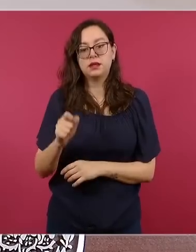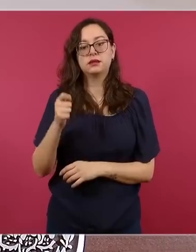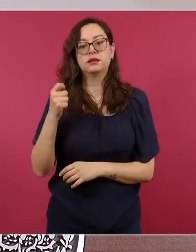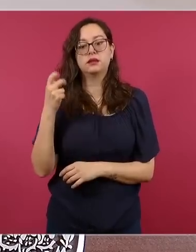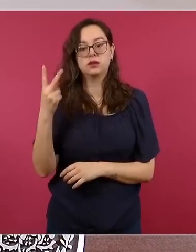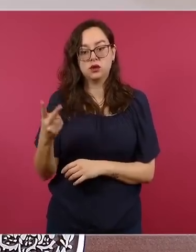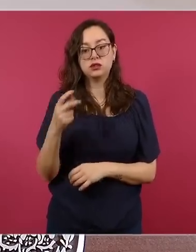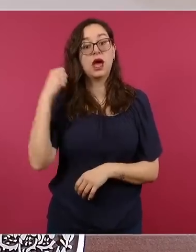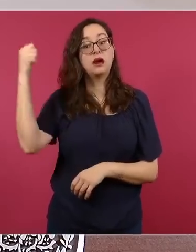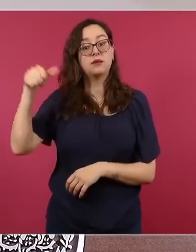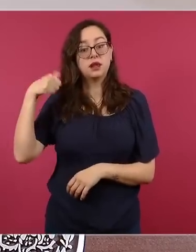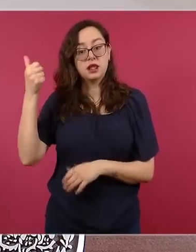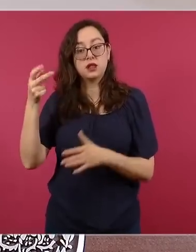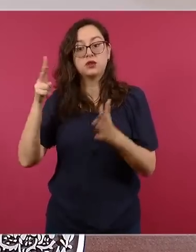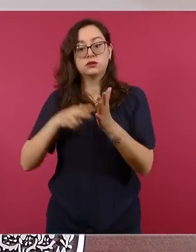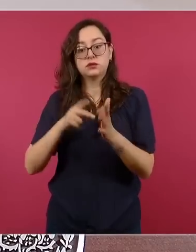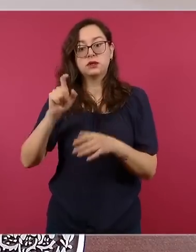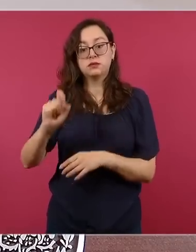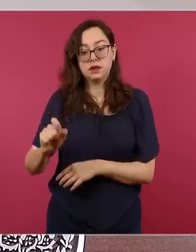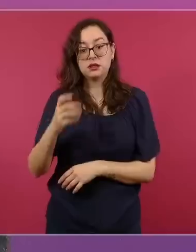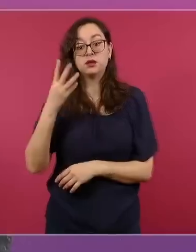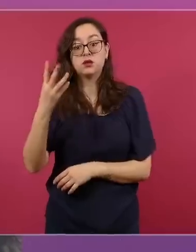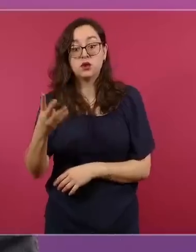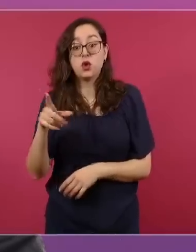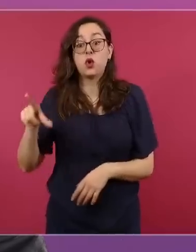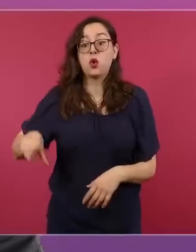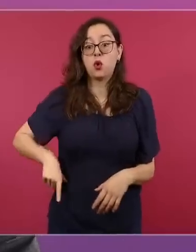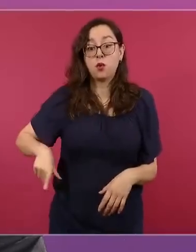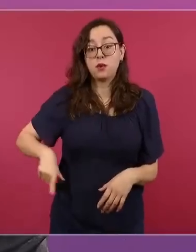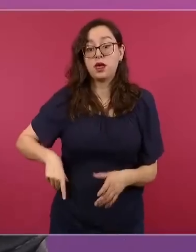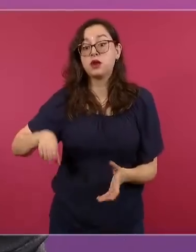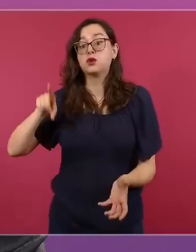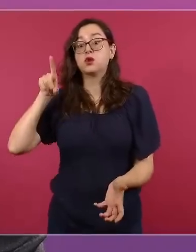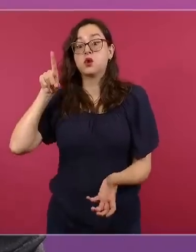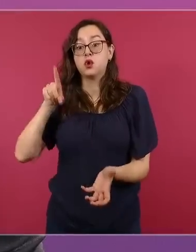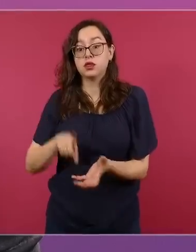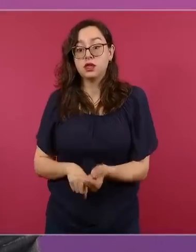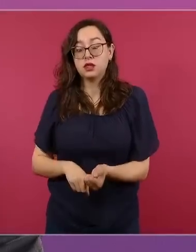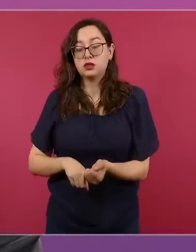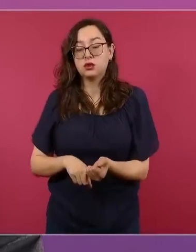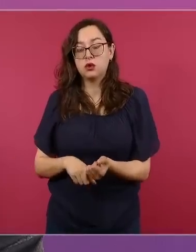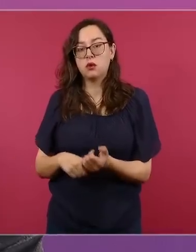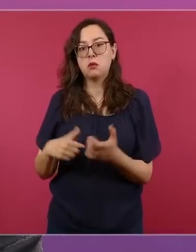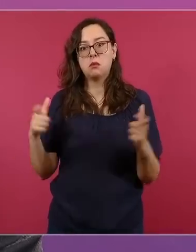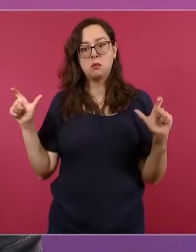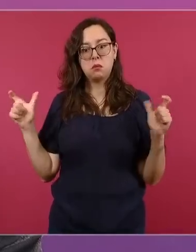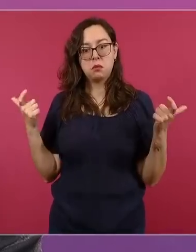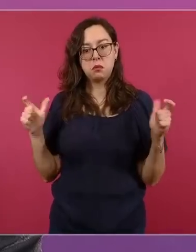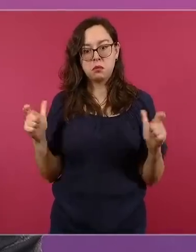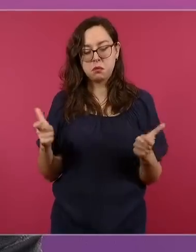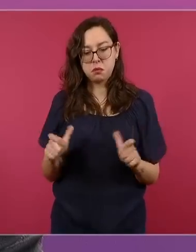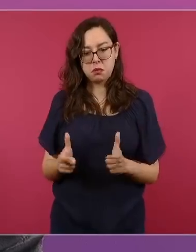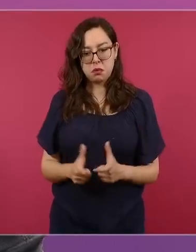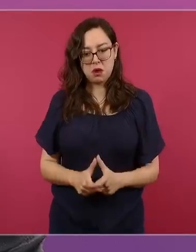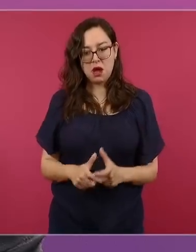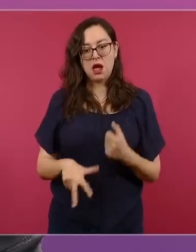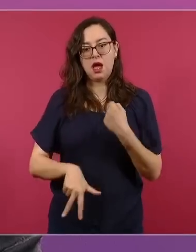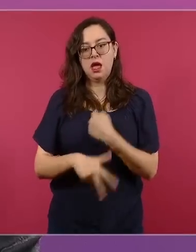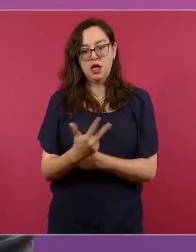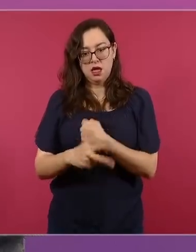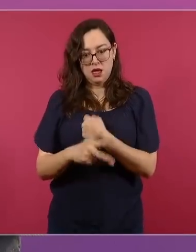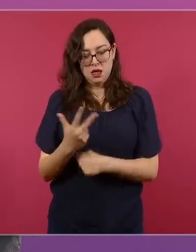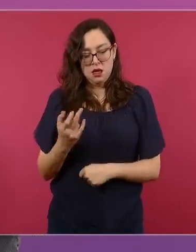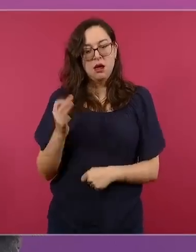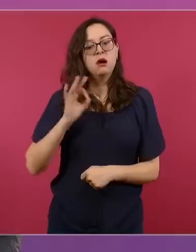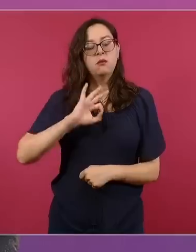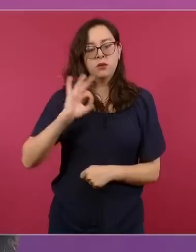los puestos asociados a el gobierno del estado se disminuyeron en 13%, sobre todo en febrero y marzo del año